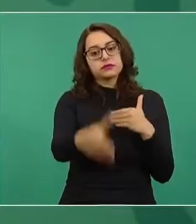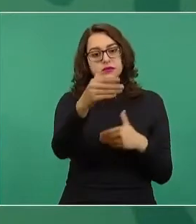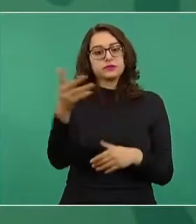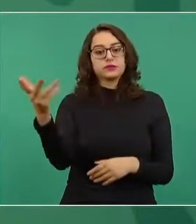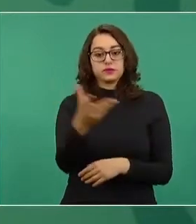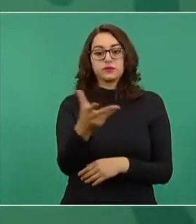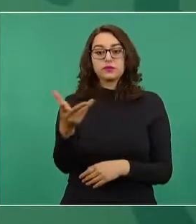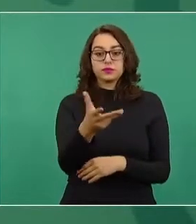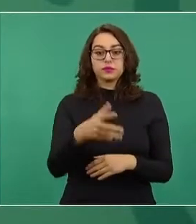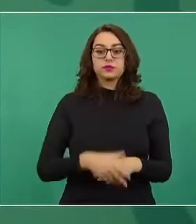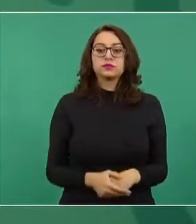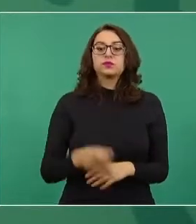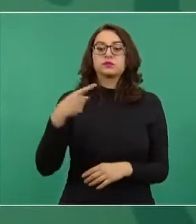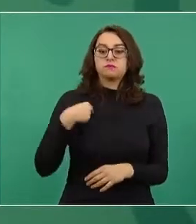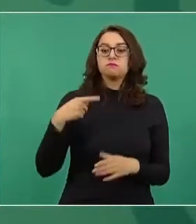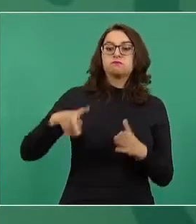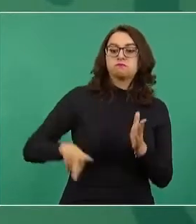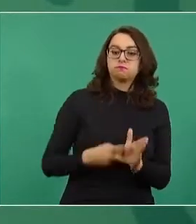Yo he estado